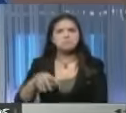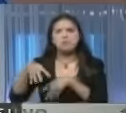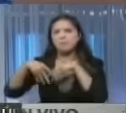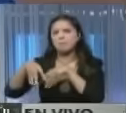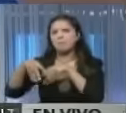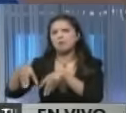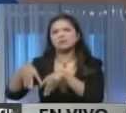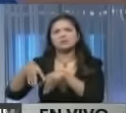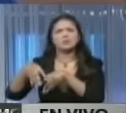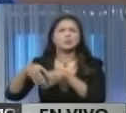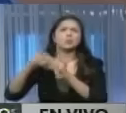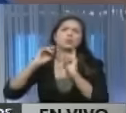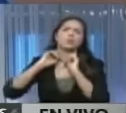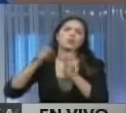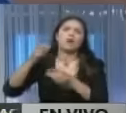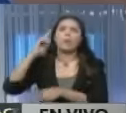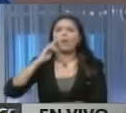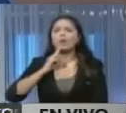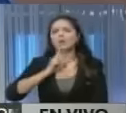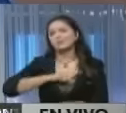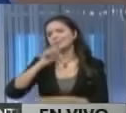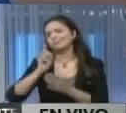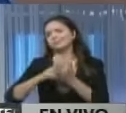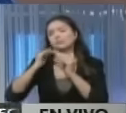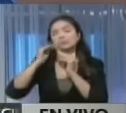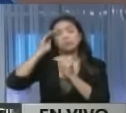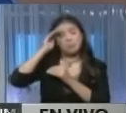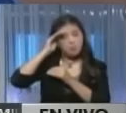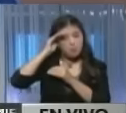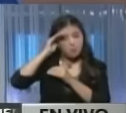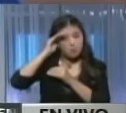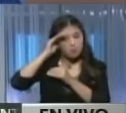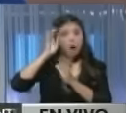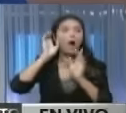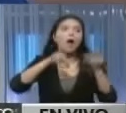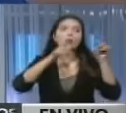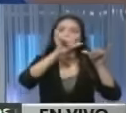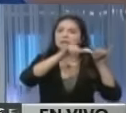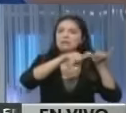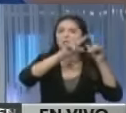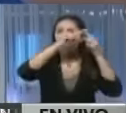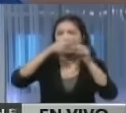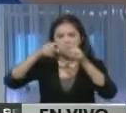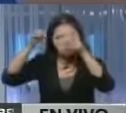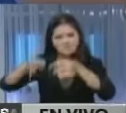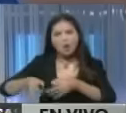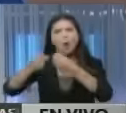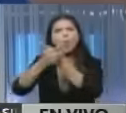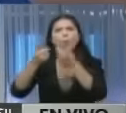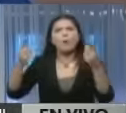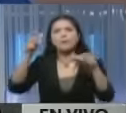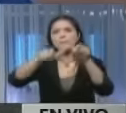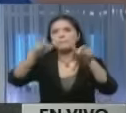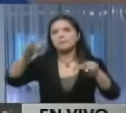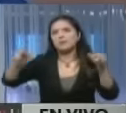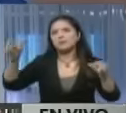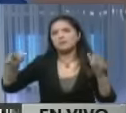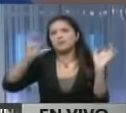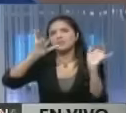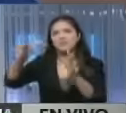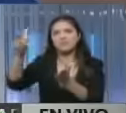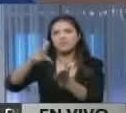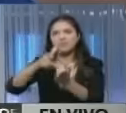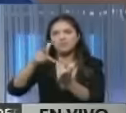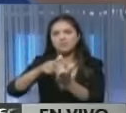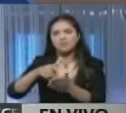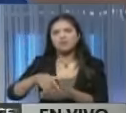que desbordó la Avenida Bolívar. Ya habrá ingenieros que saquen las cuentas de cuántos ciudadanos